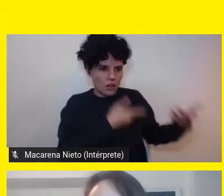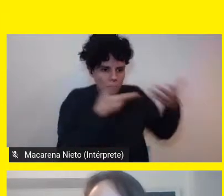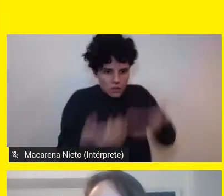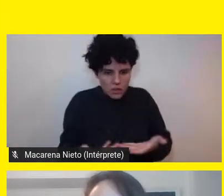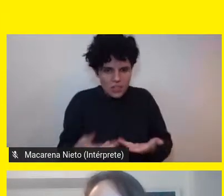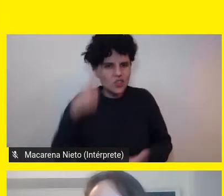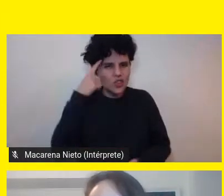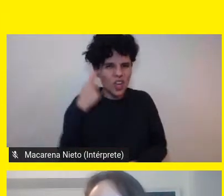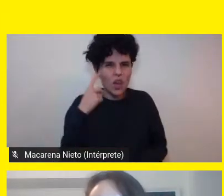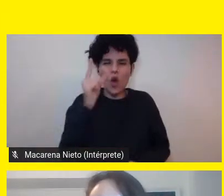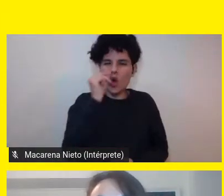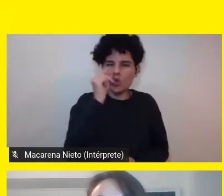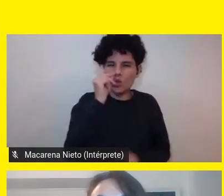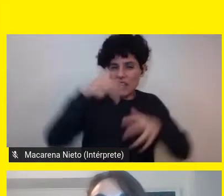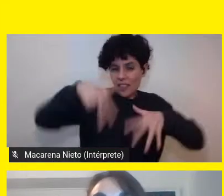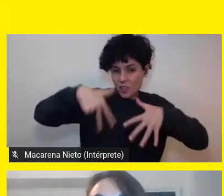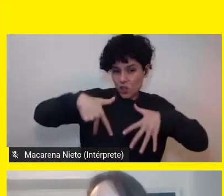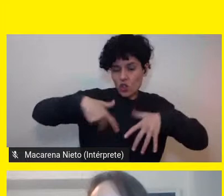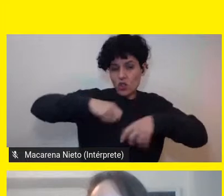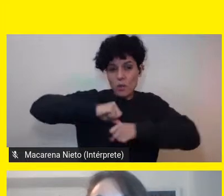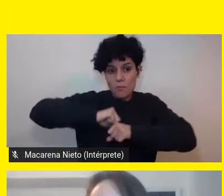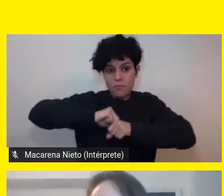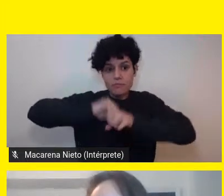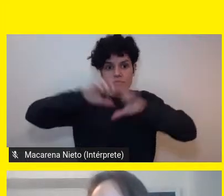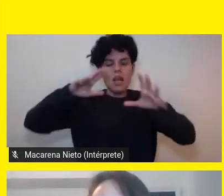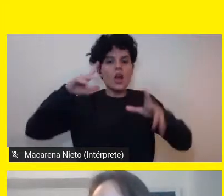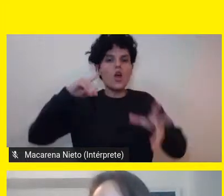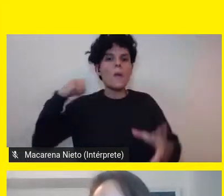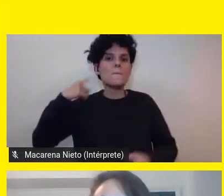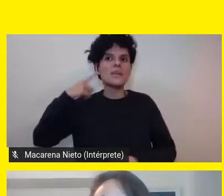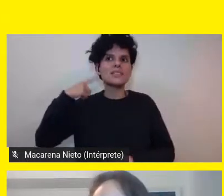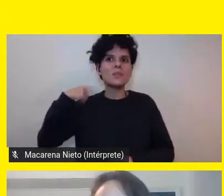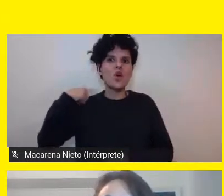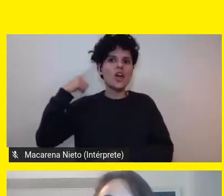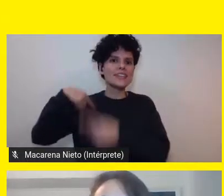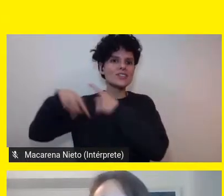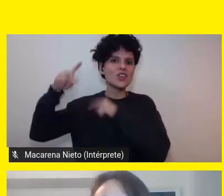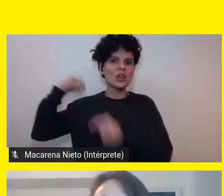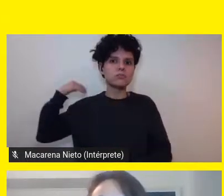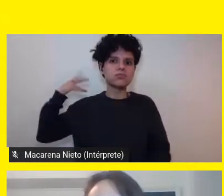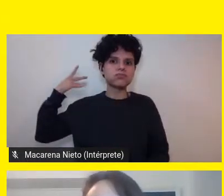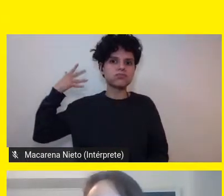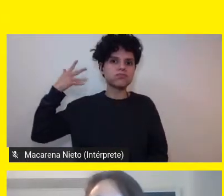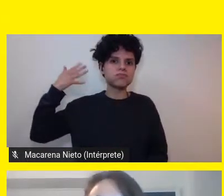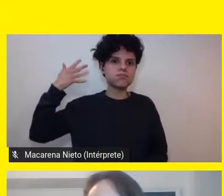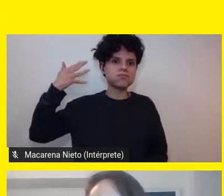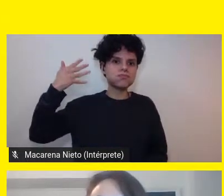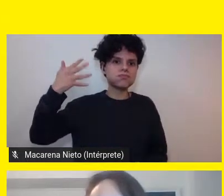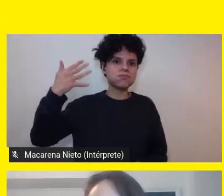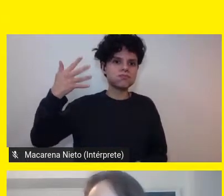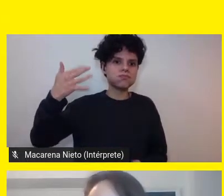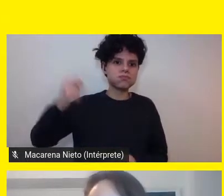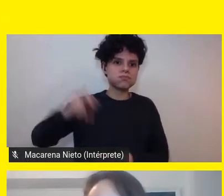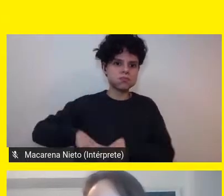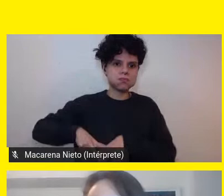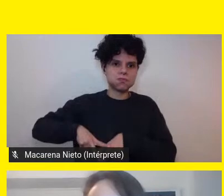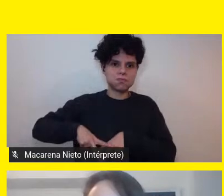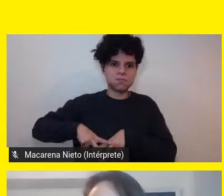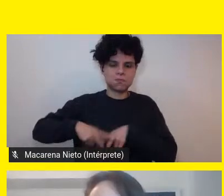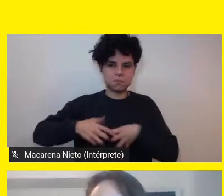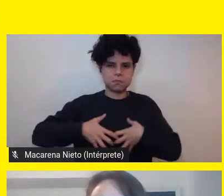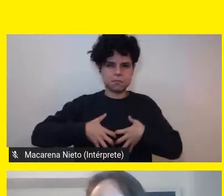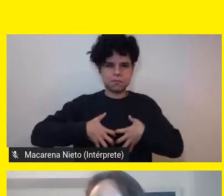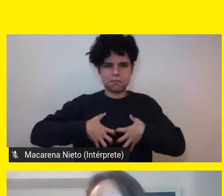octubre, como culminación o como acumulación histórica de un montón de procesos de movilización y de rearticulación